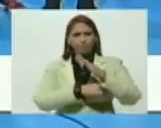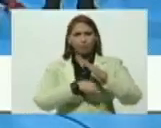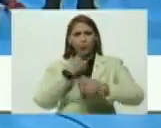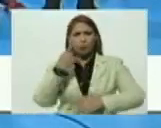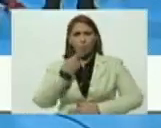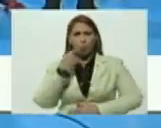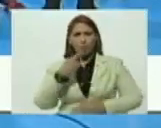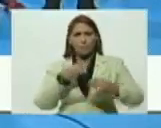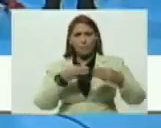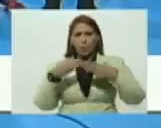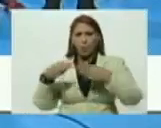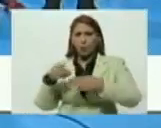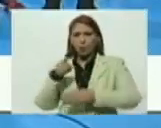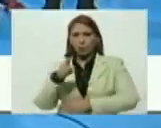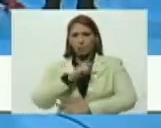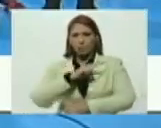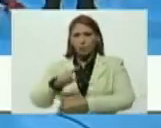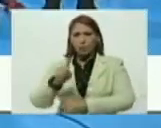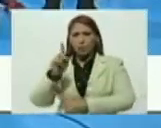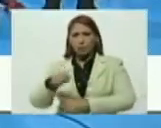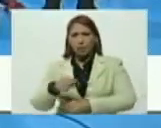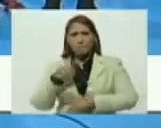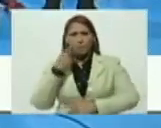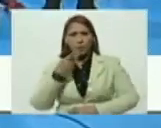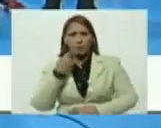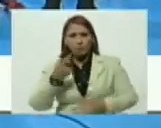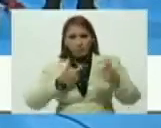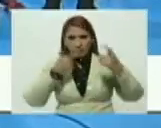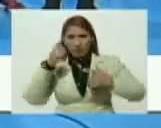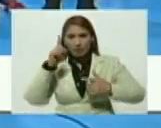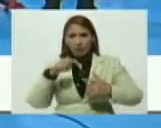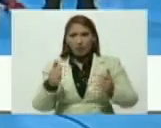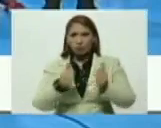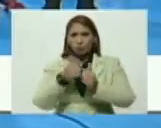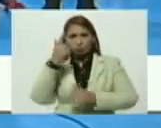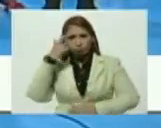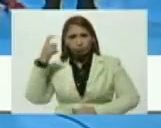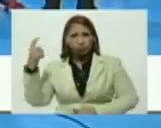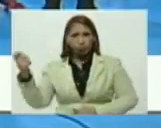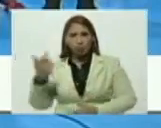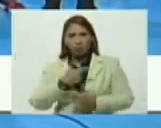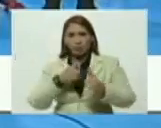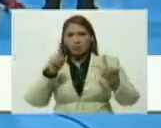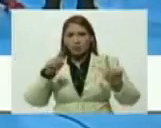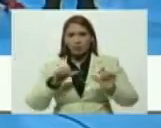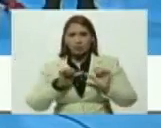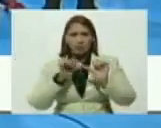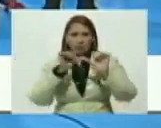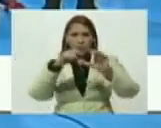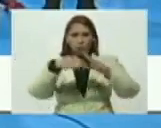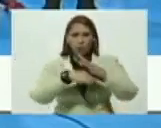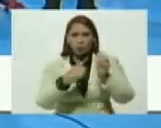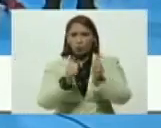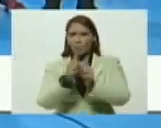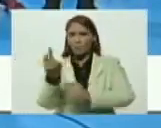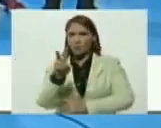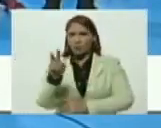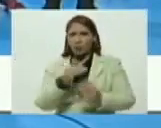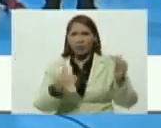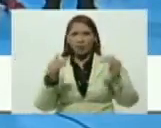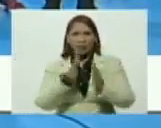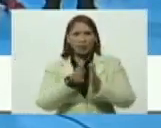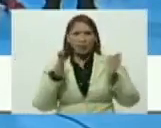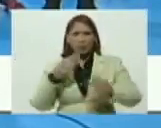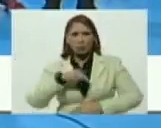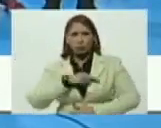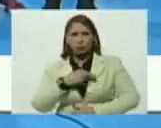políticas públicas que usted manda, las políticas de Chávez, con el sueño de ese libertador, y seguimos con una Venezuela potencia que todos queremos